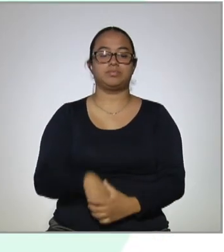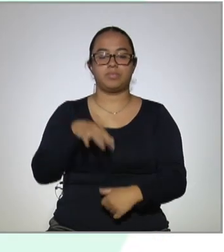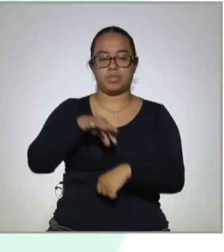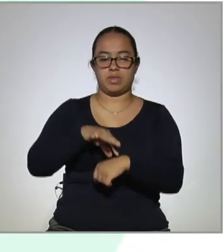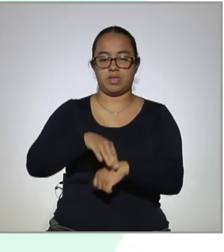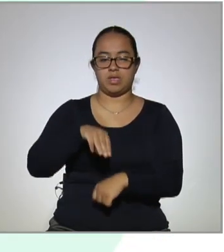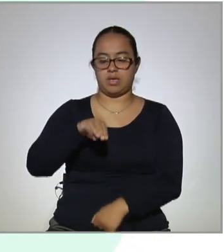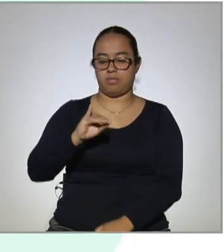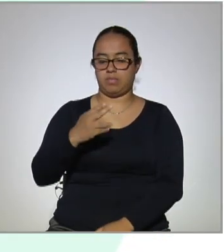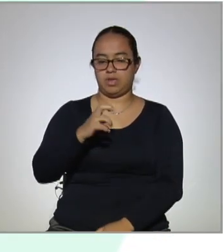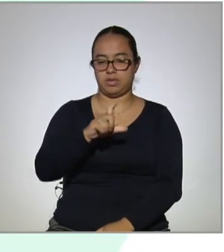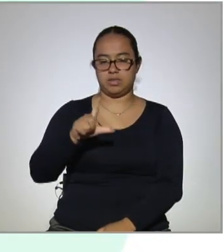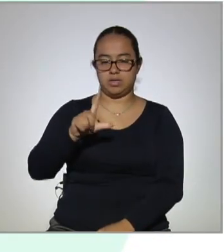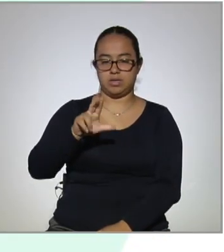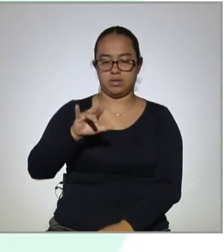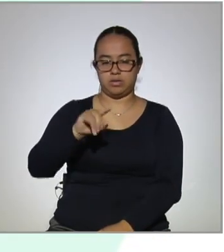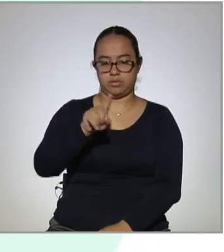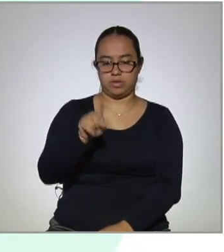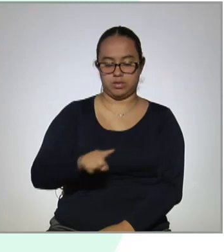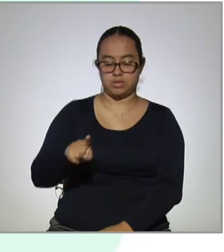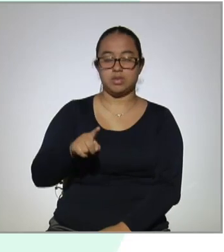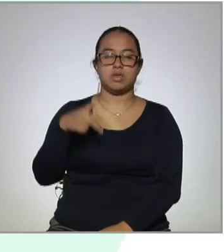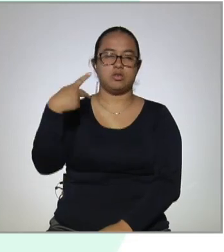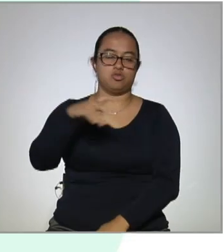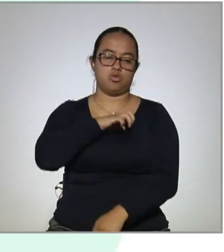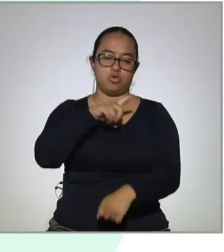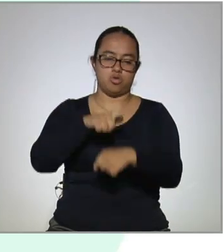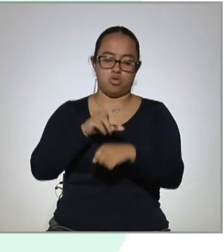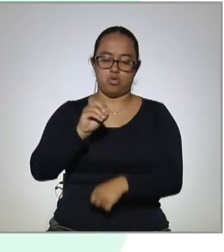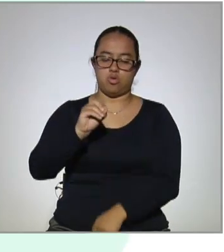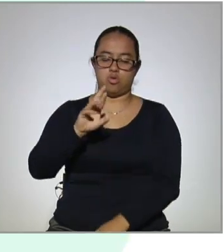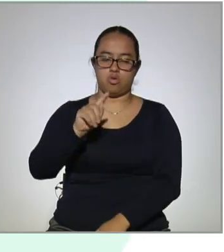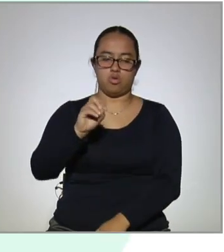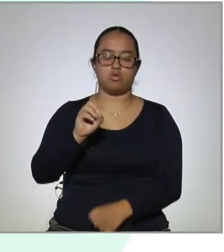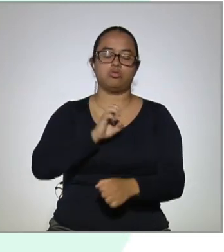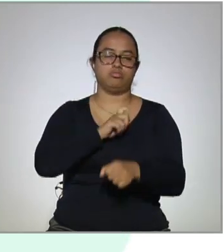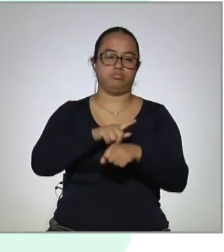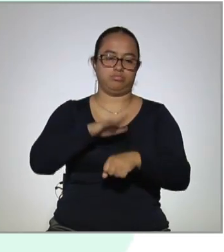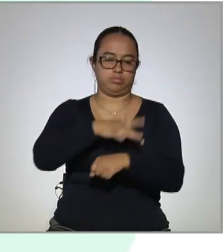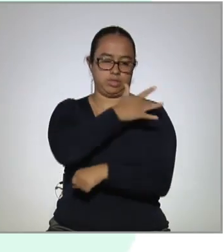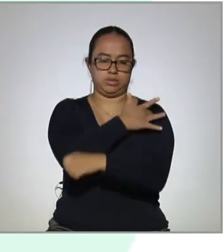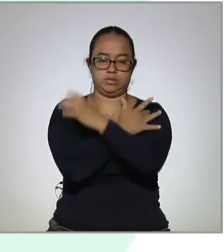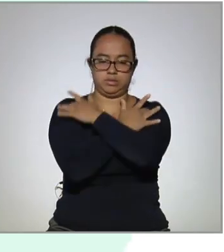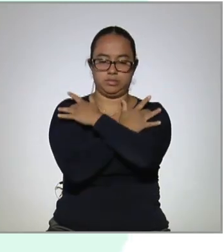Dr. Michelle Ruiz, ortopedista especialista en hombro.